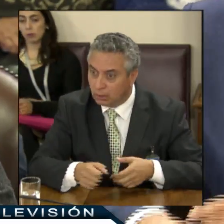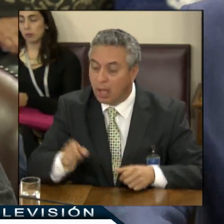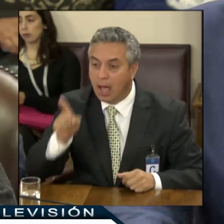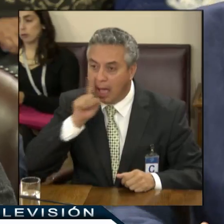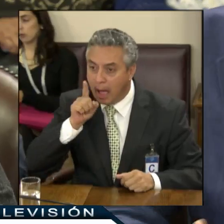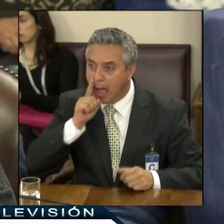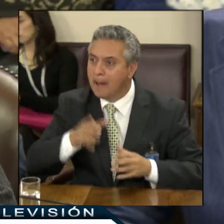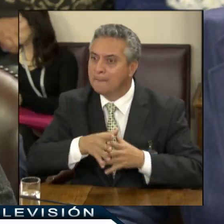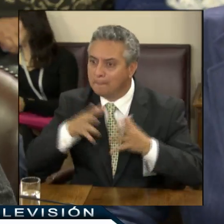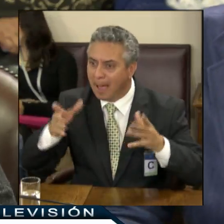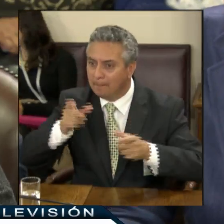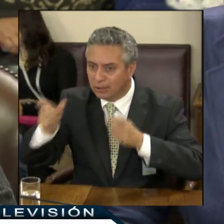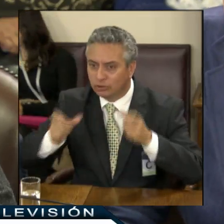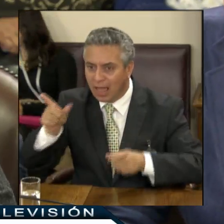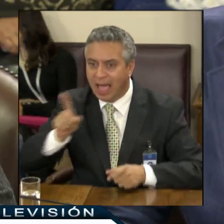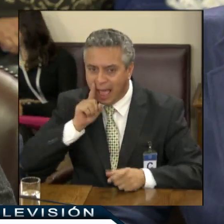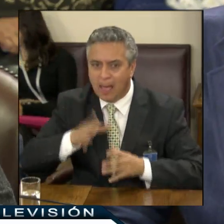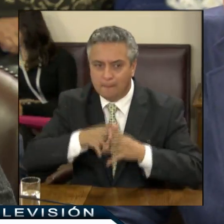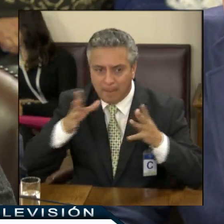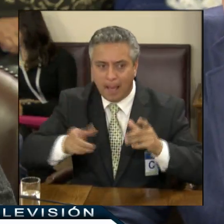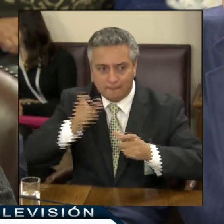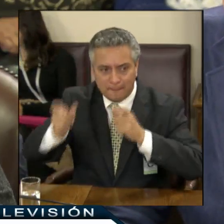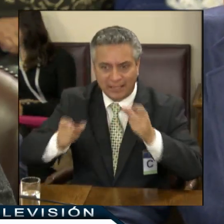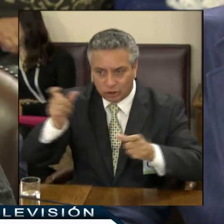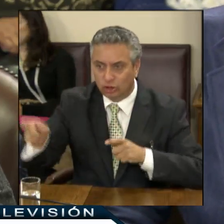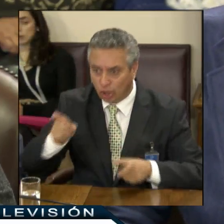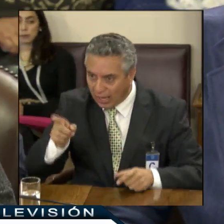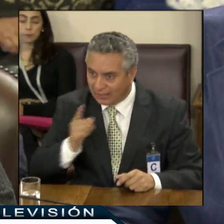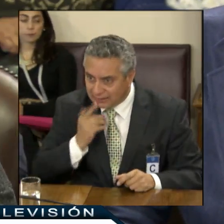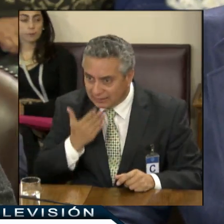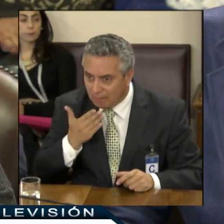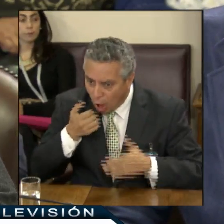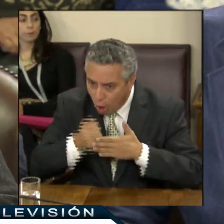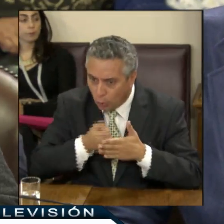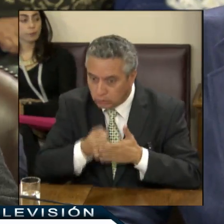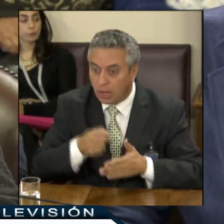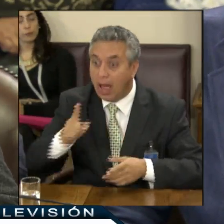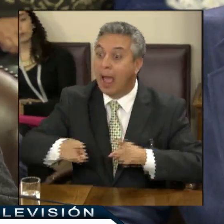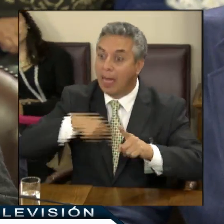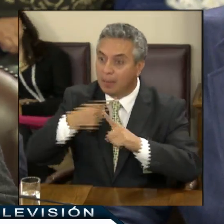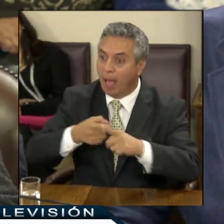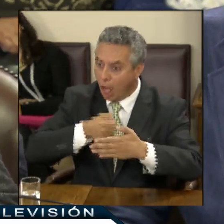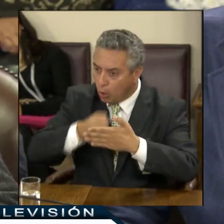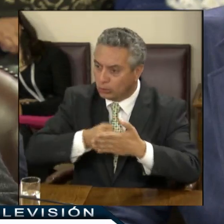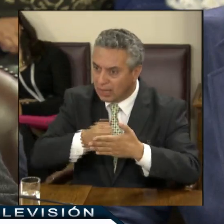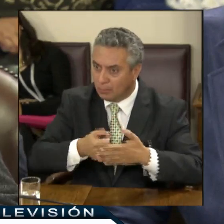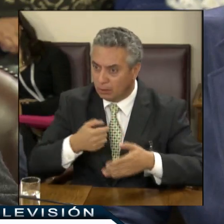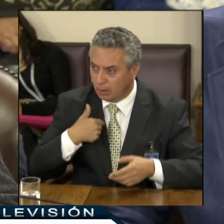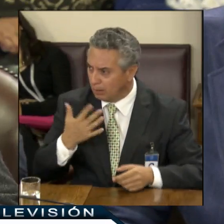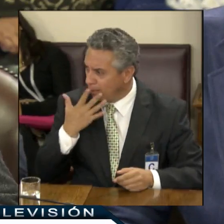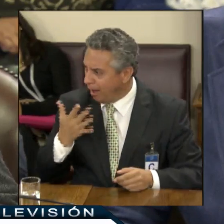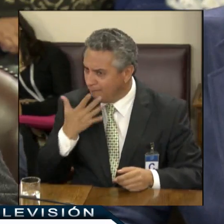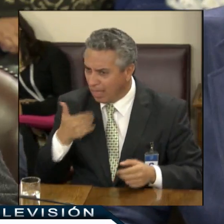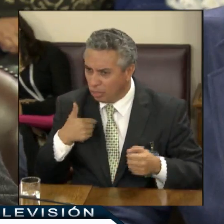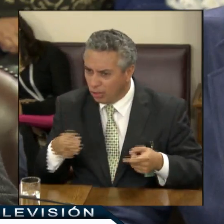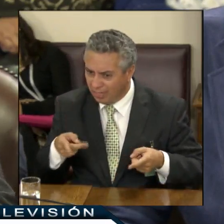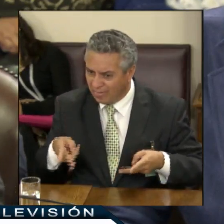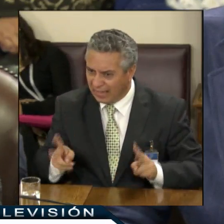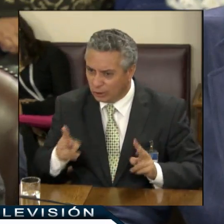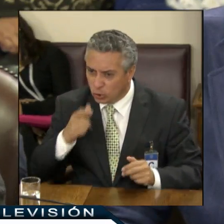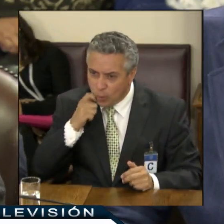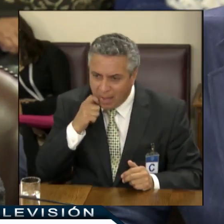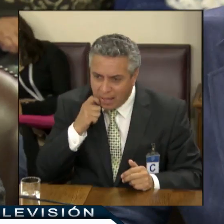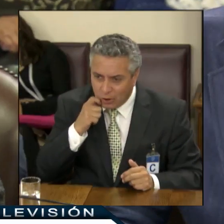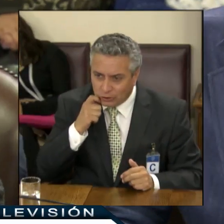más gente hay más personas que están luchando Esto entonces además tenemos que luchar por esto estamos hablando de Derechos Humanos